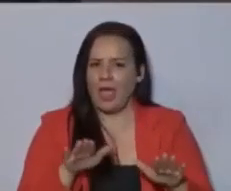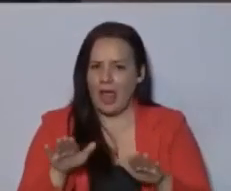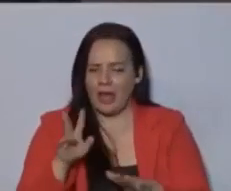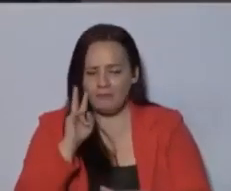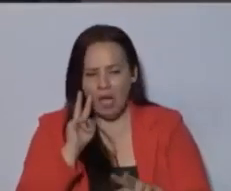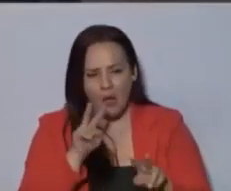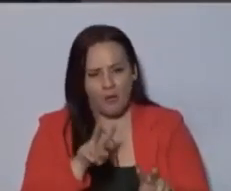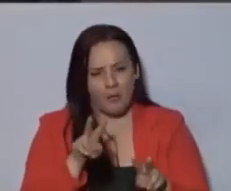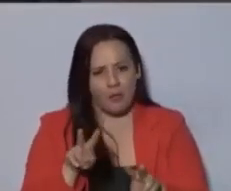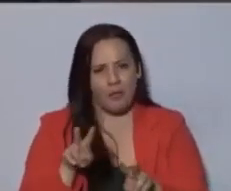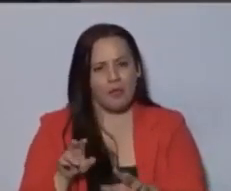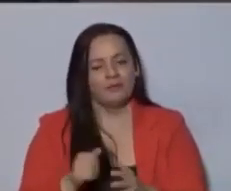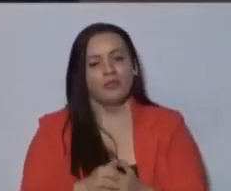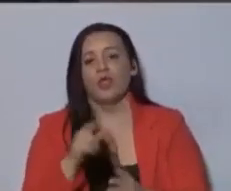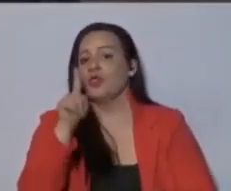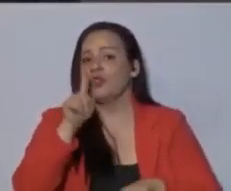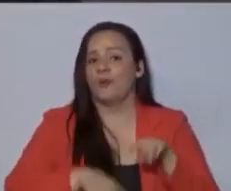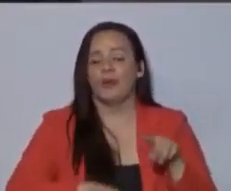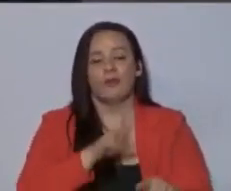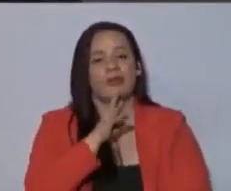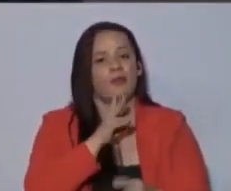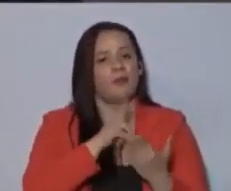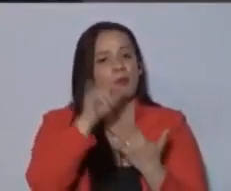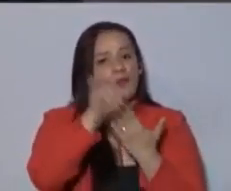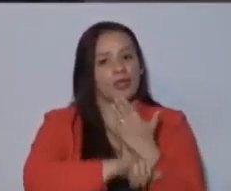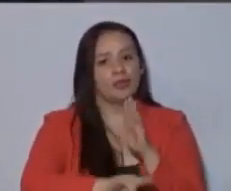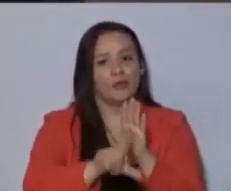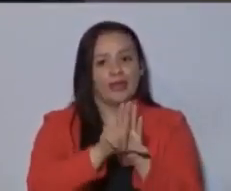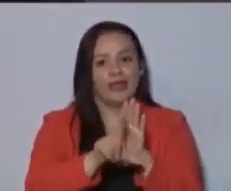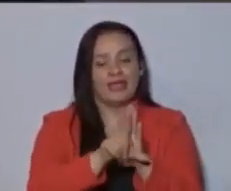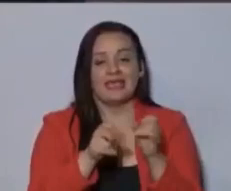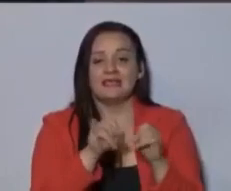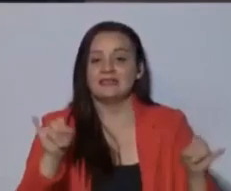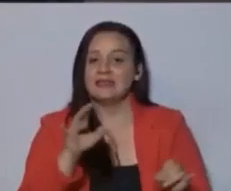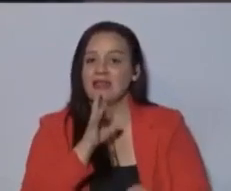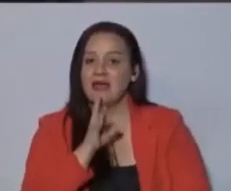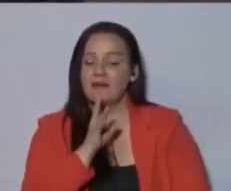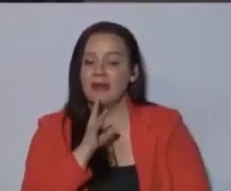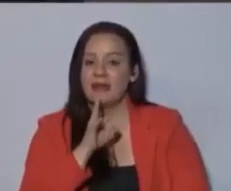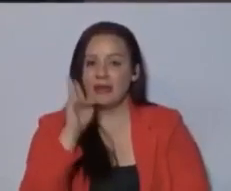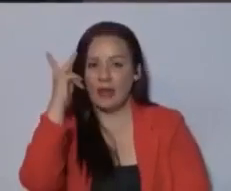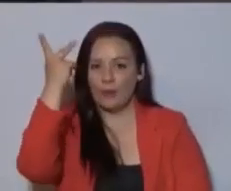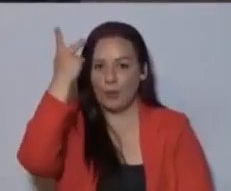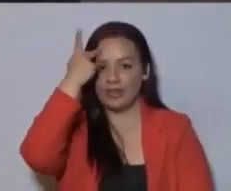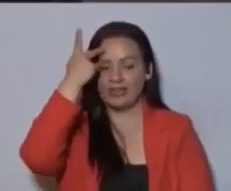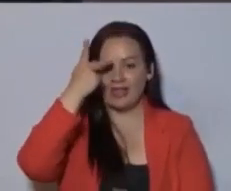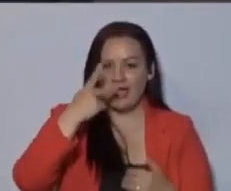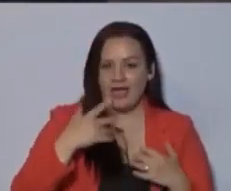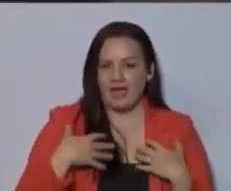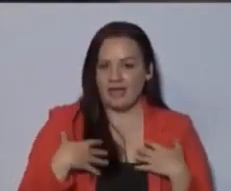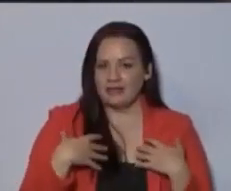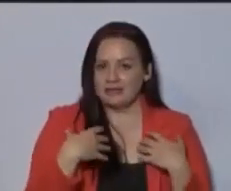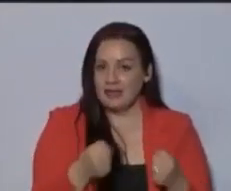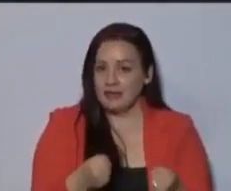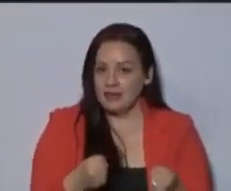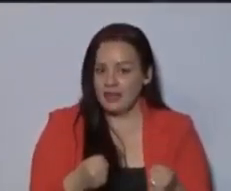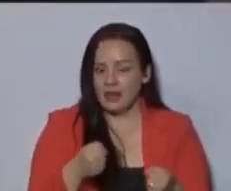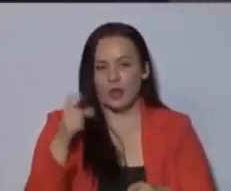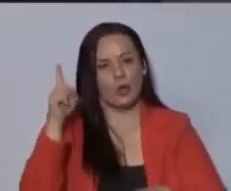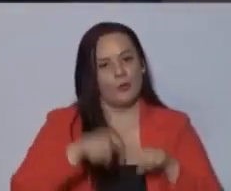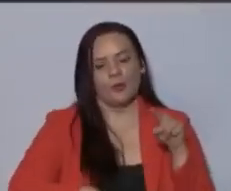No podemos hablar de este proyecto de ley sin hablar de la política sanitaria. No